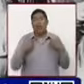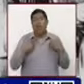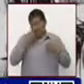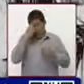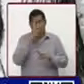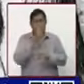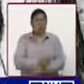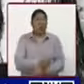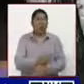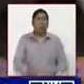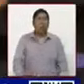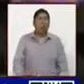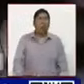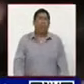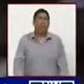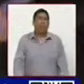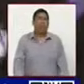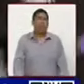una tradición.